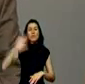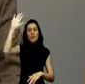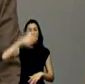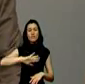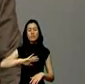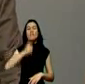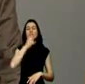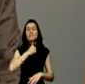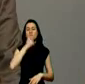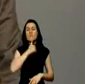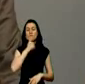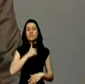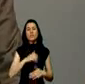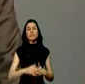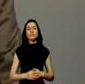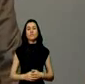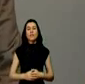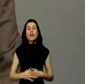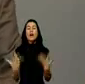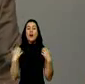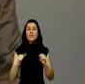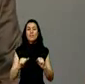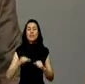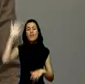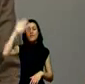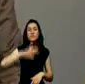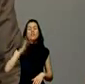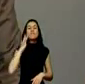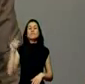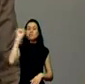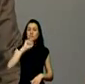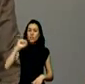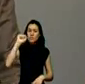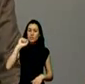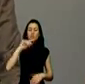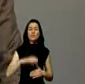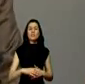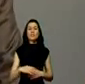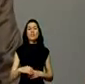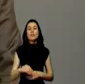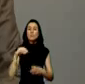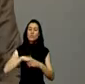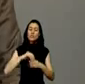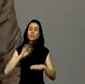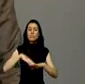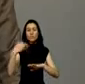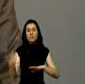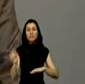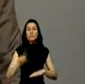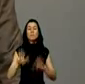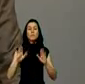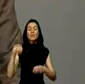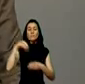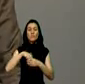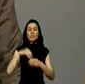que también vamos a actuar sobre las fachadas mediante su limpieza y su adecuación, tanto interior y exterior, pero por dentro el